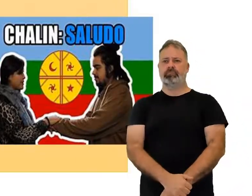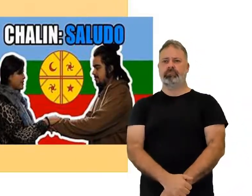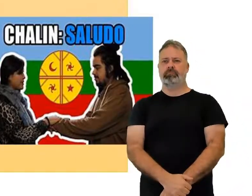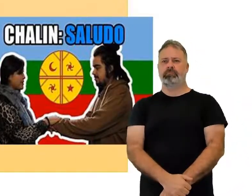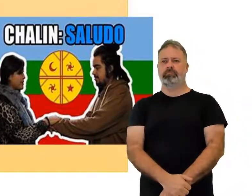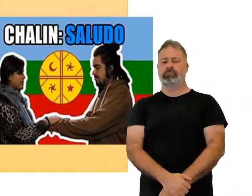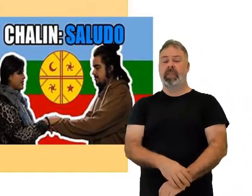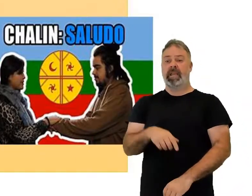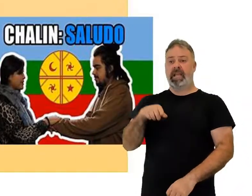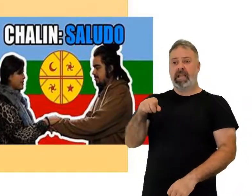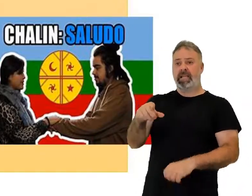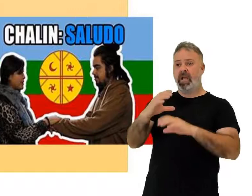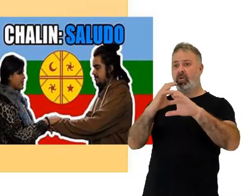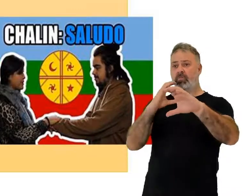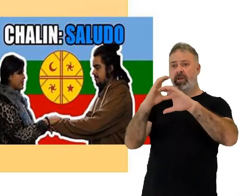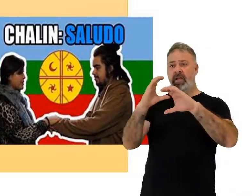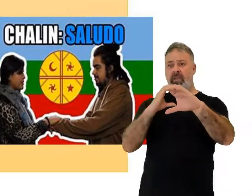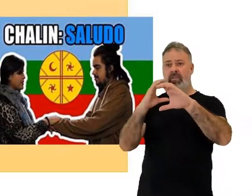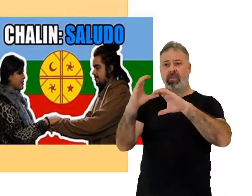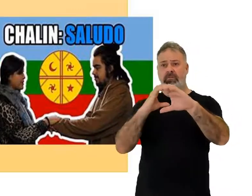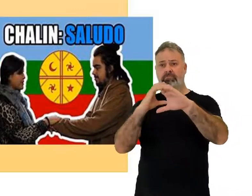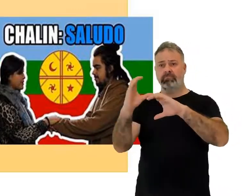Esta comunicación no verbal